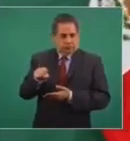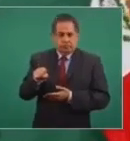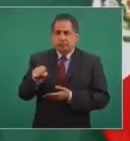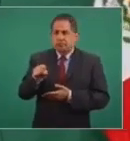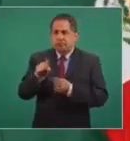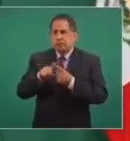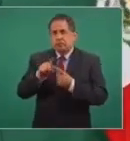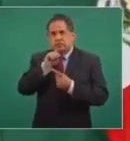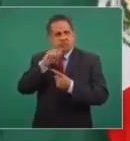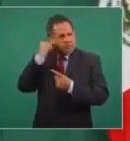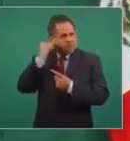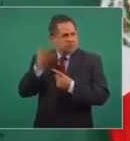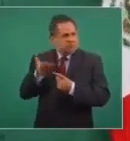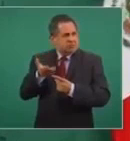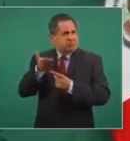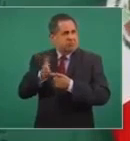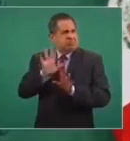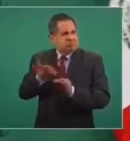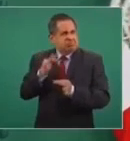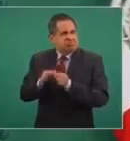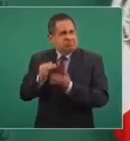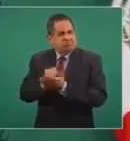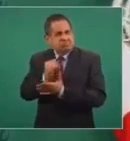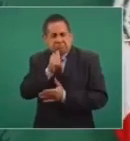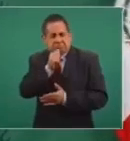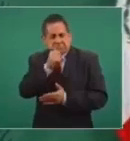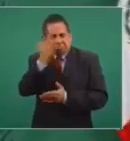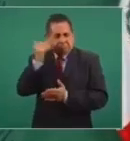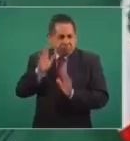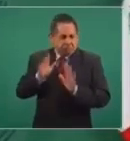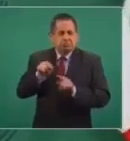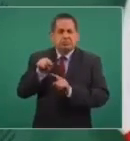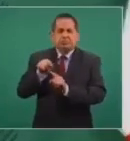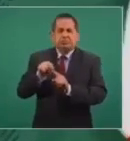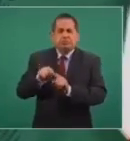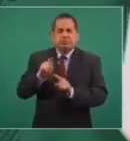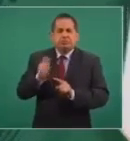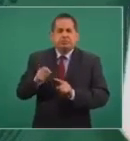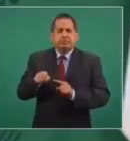había una propuesta, no sé si se concretó, de que